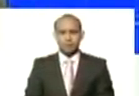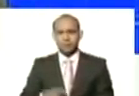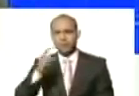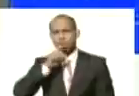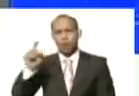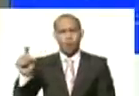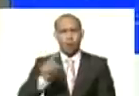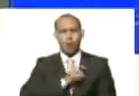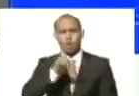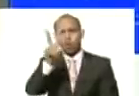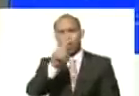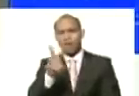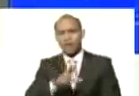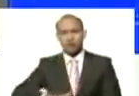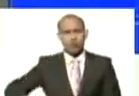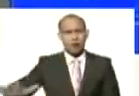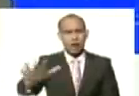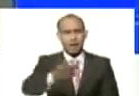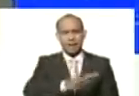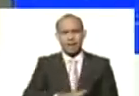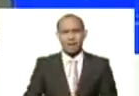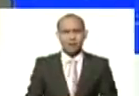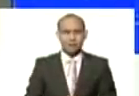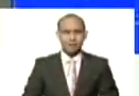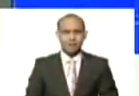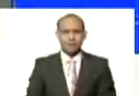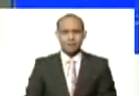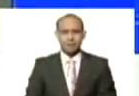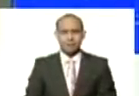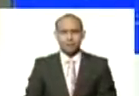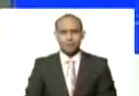Odia a Venezuela, odia a los venezolanos y a las venezolanas.